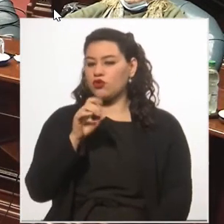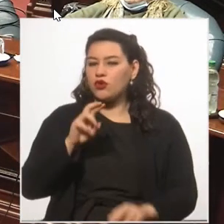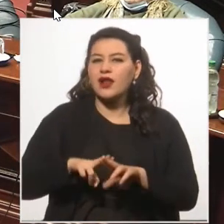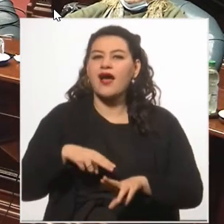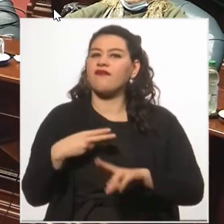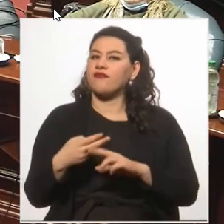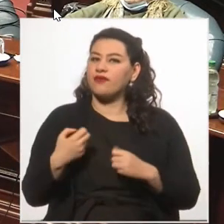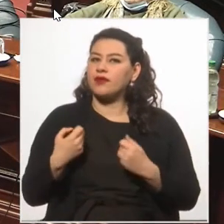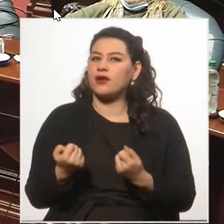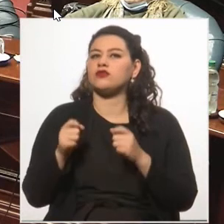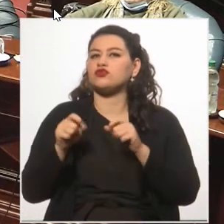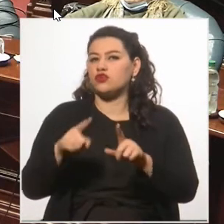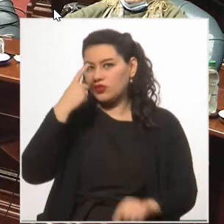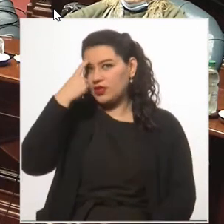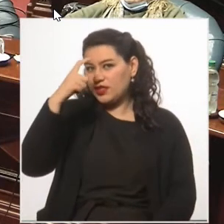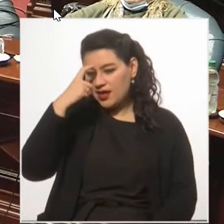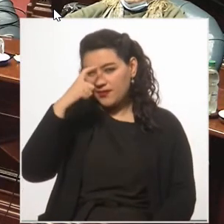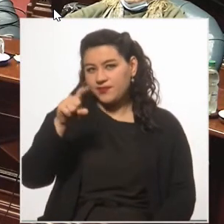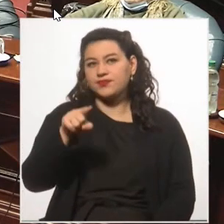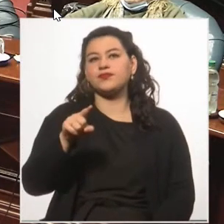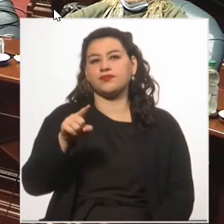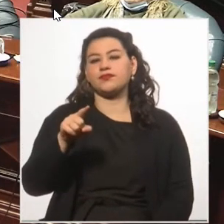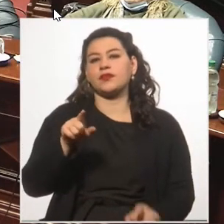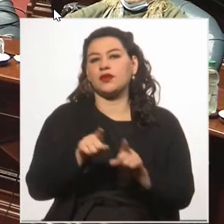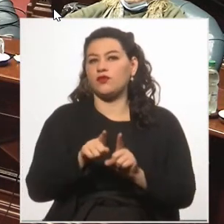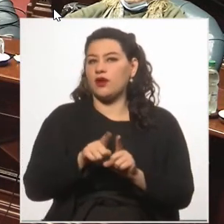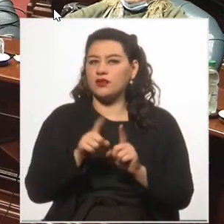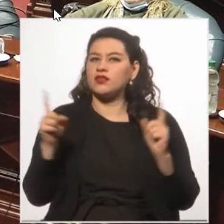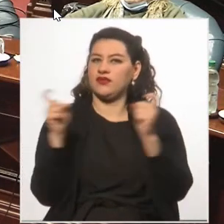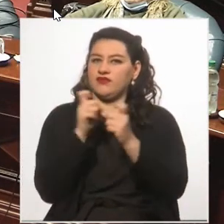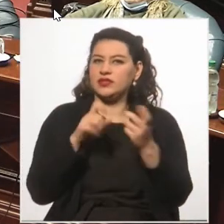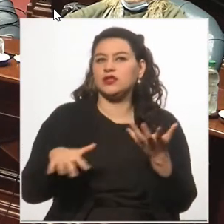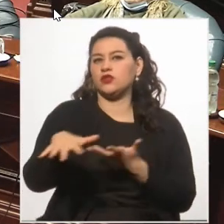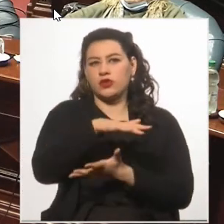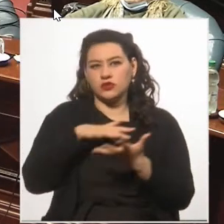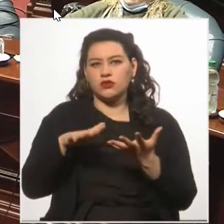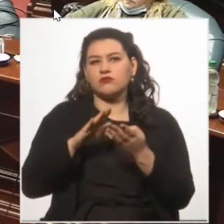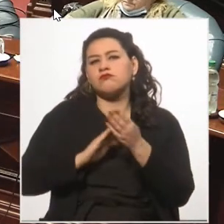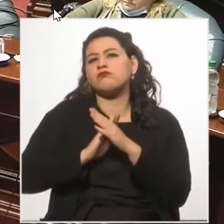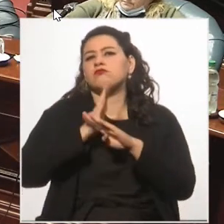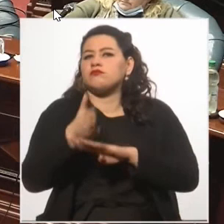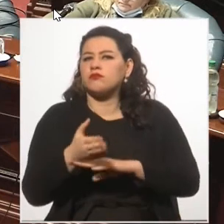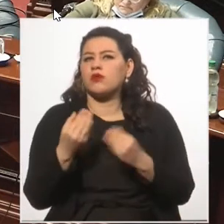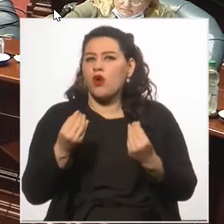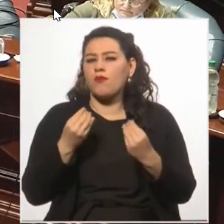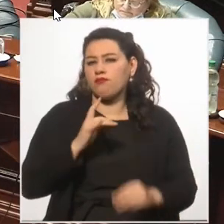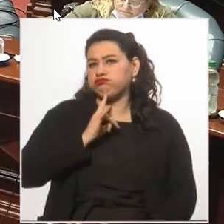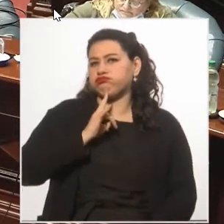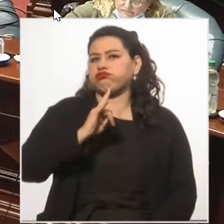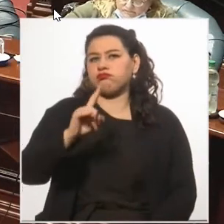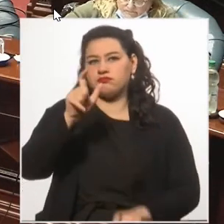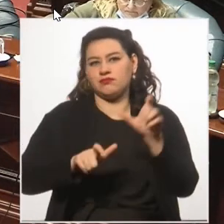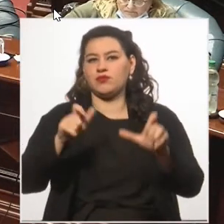reafirma una de sus ideas recurrentes: la salida de la difícil situación está en manos de la